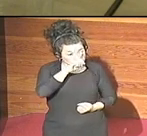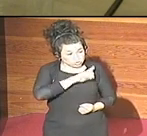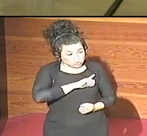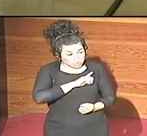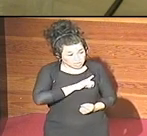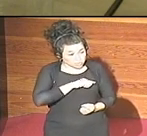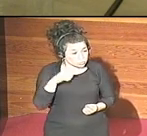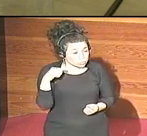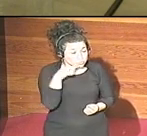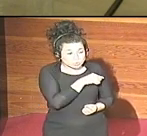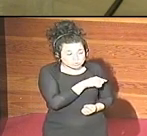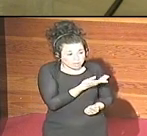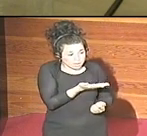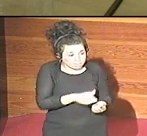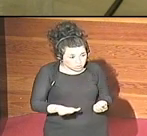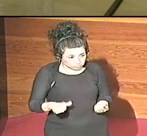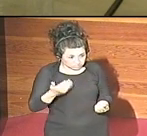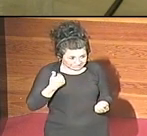rusos fallecidos,